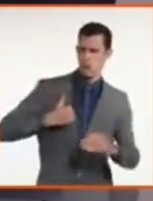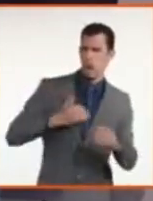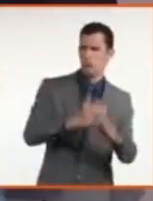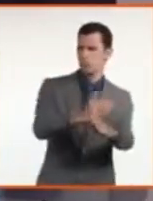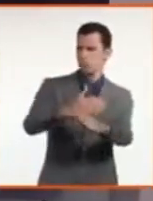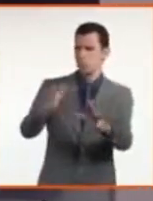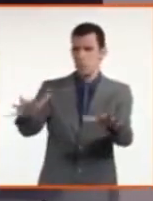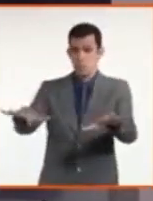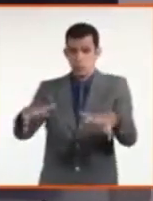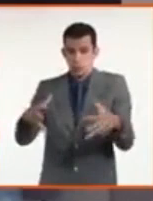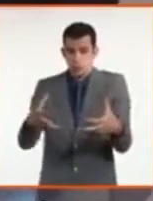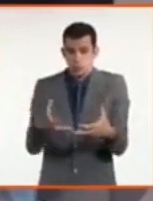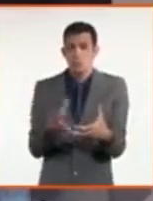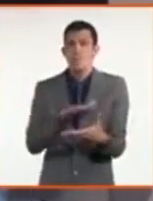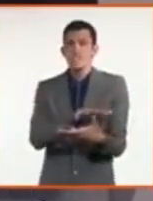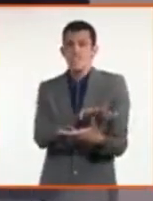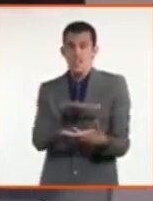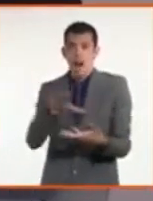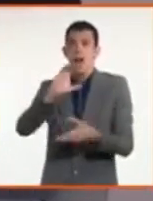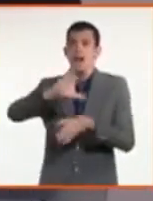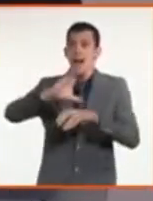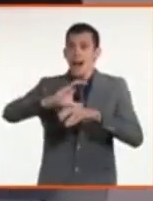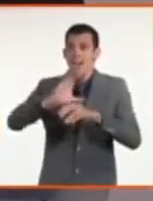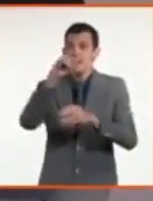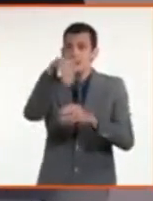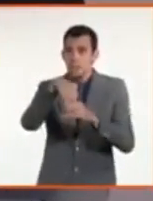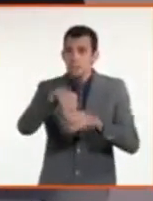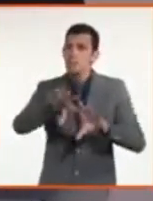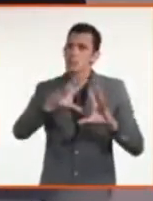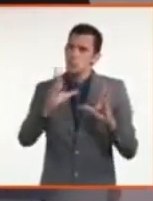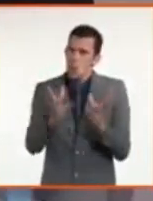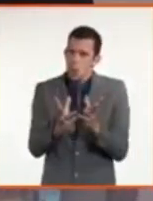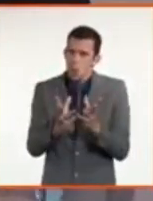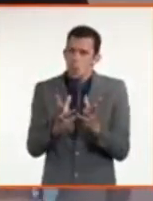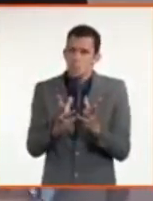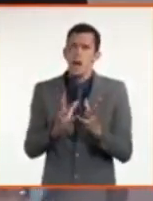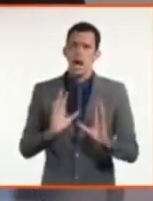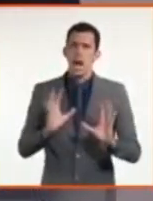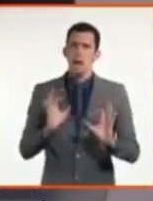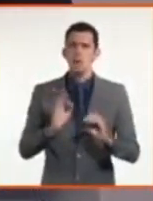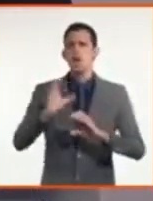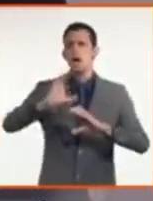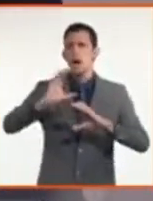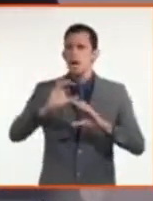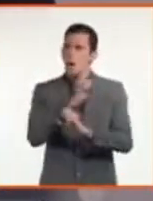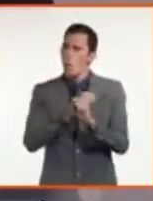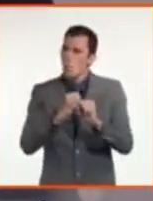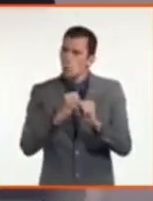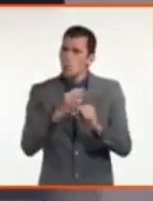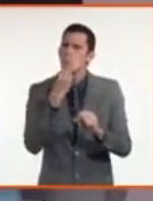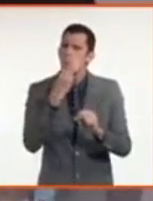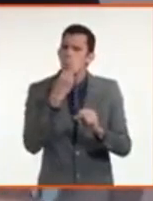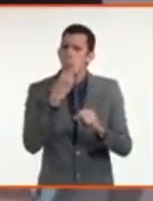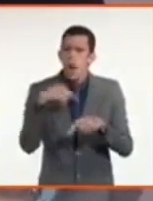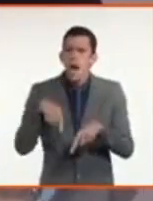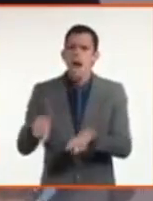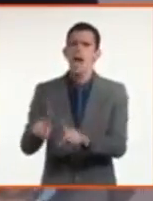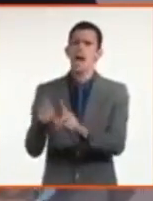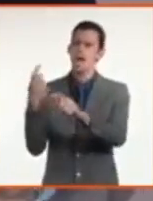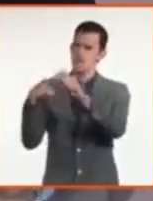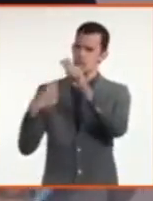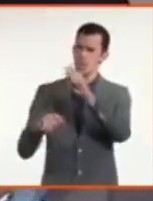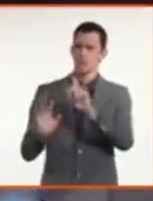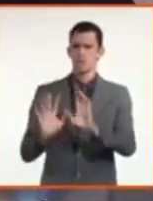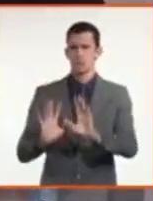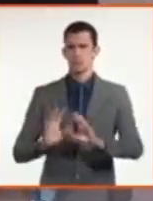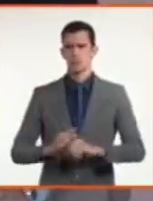teníamos que crear determinadas condiciones para poderlo hacer así y esa fue la decisión que tomamos conscientes de qué período de tiempo